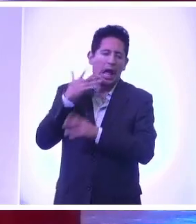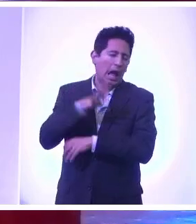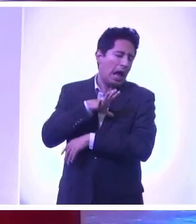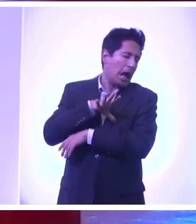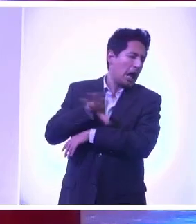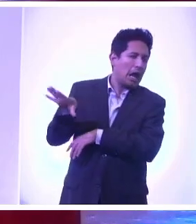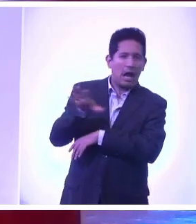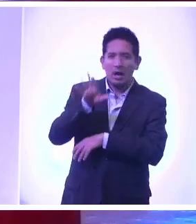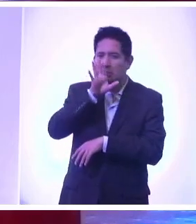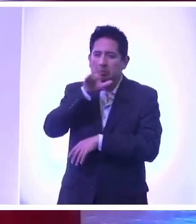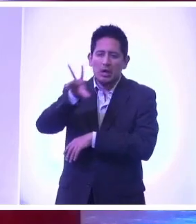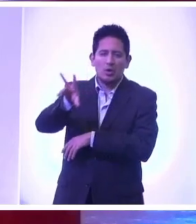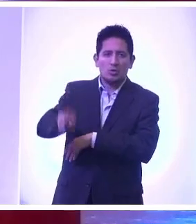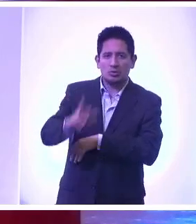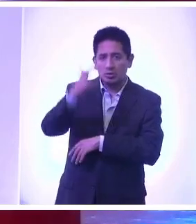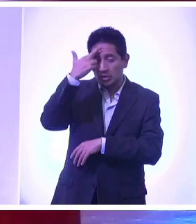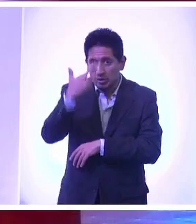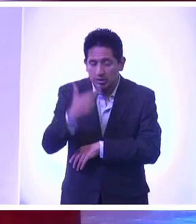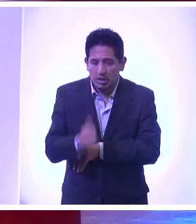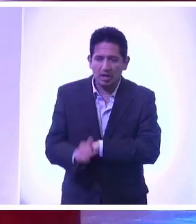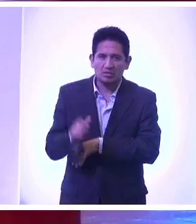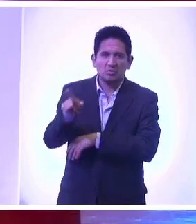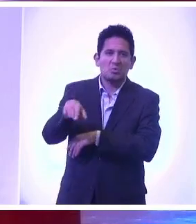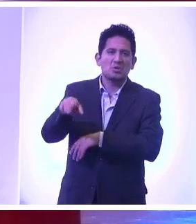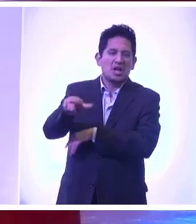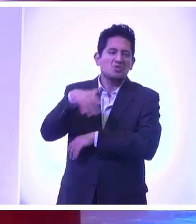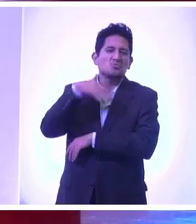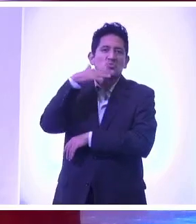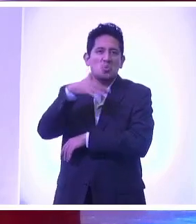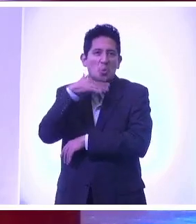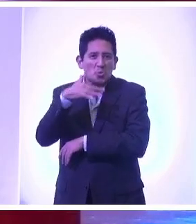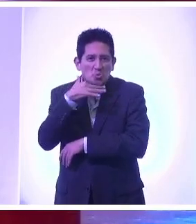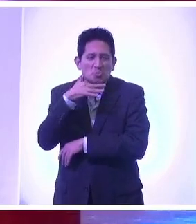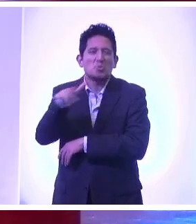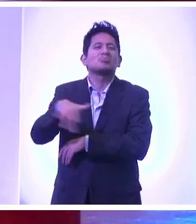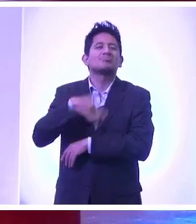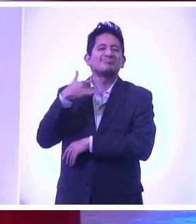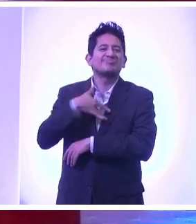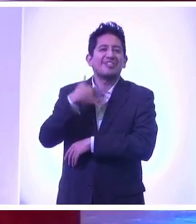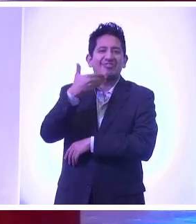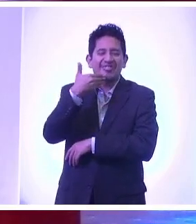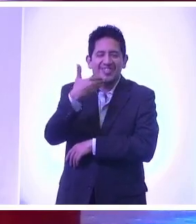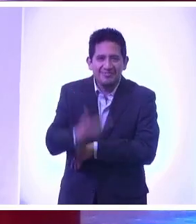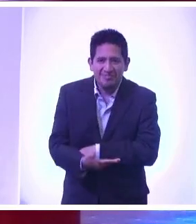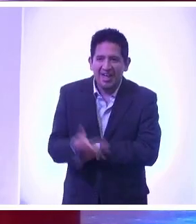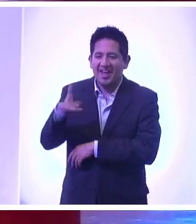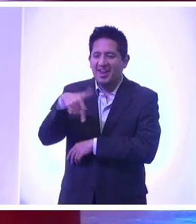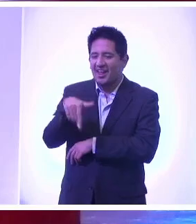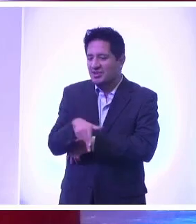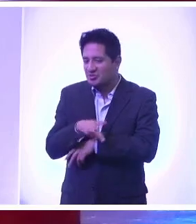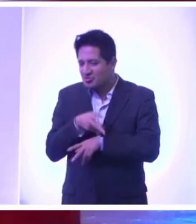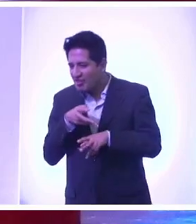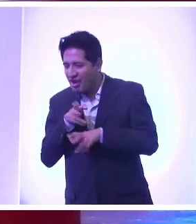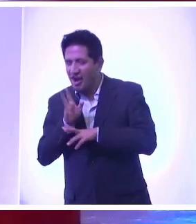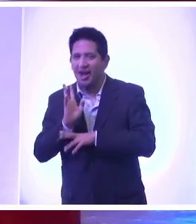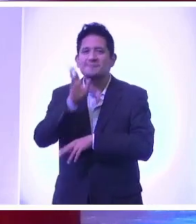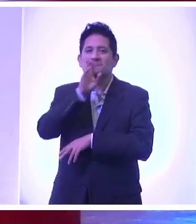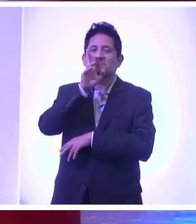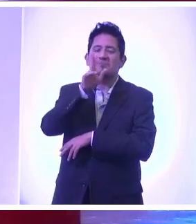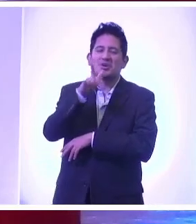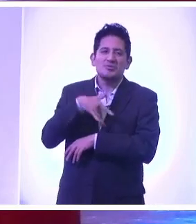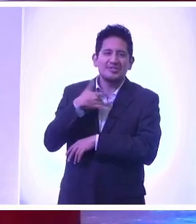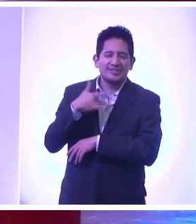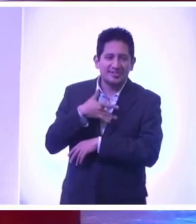siendo las mismas personas de siempre con la misma corrupción de siempre y poder hacer las mismas mañas de siempre Y eso debemos de